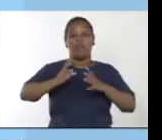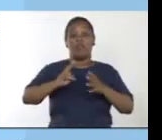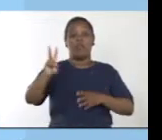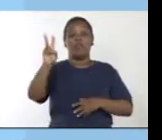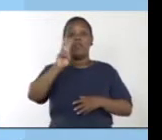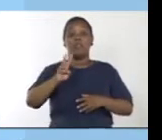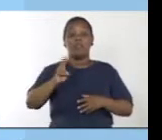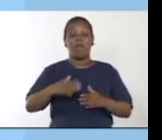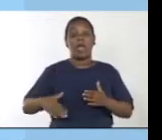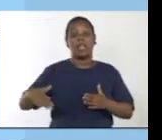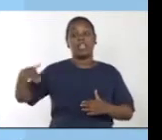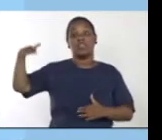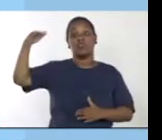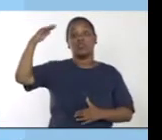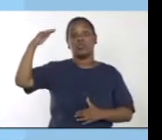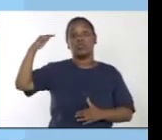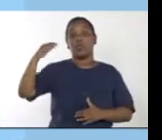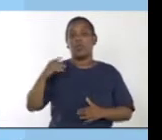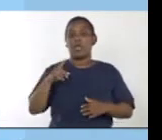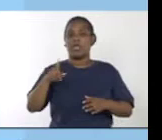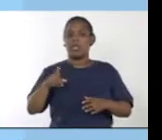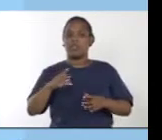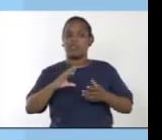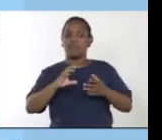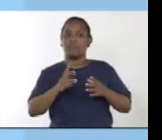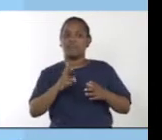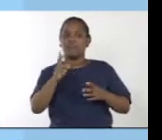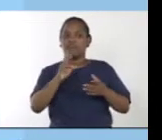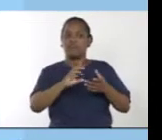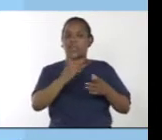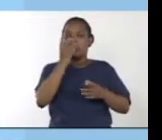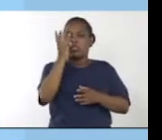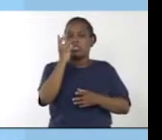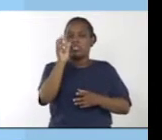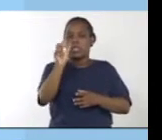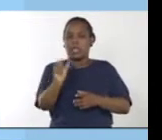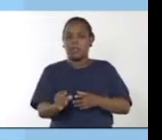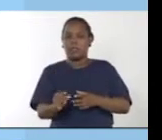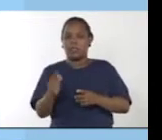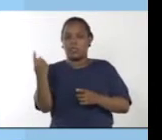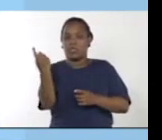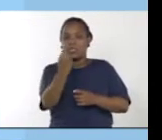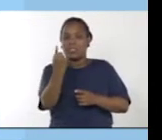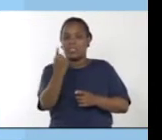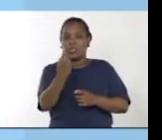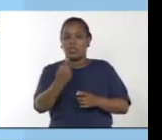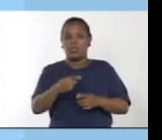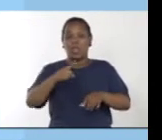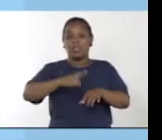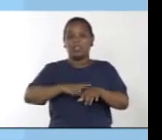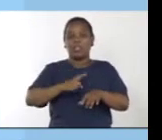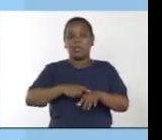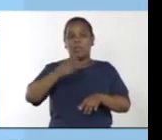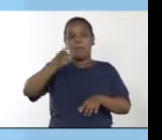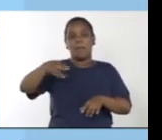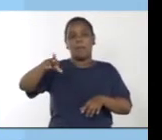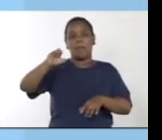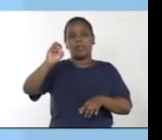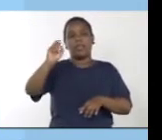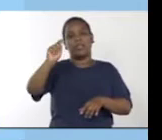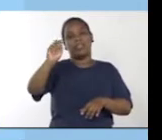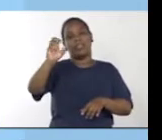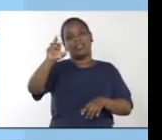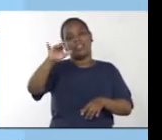La forma verbal creció está conjugada en la tercera persona del singular, tiempo